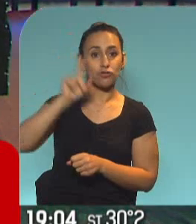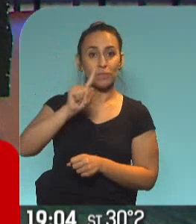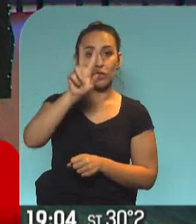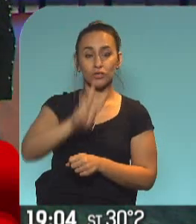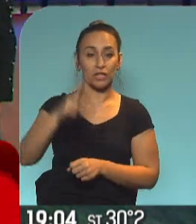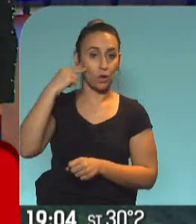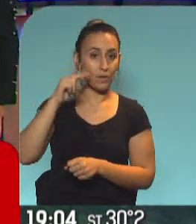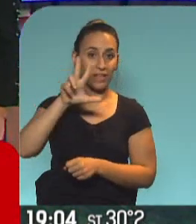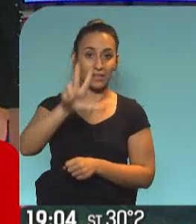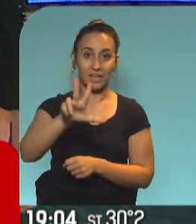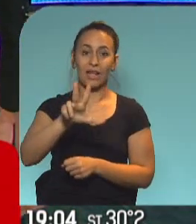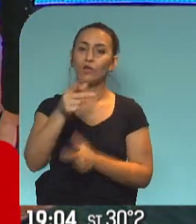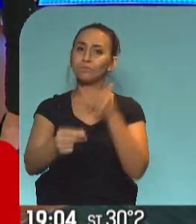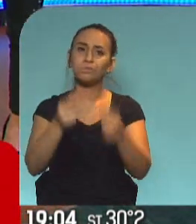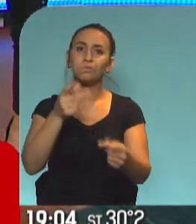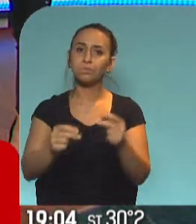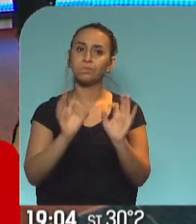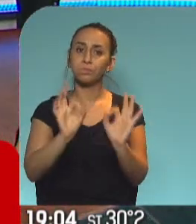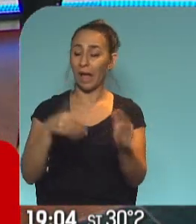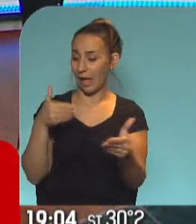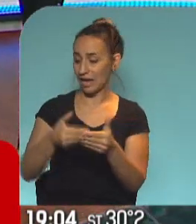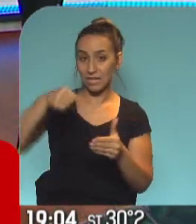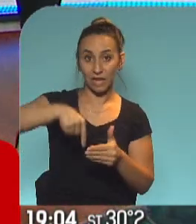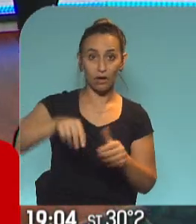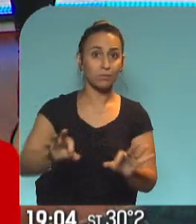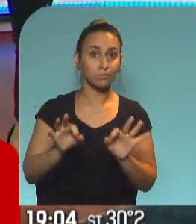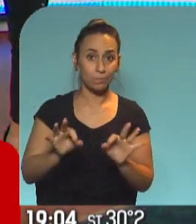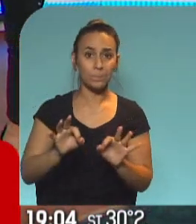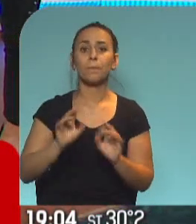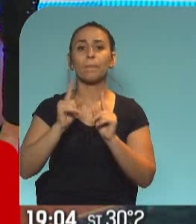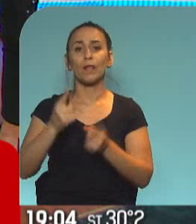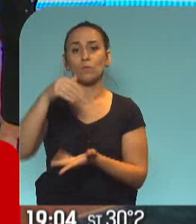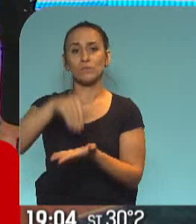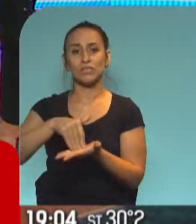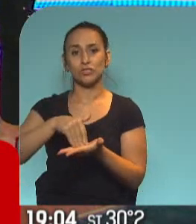808.293 vacunas aplicadas hasta el momento y tenemos